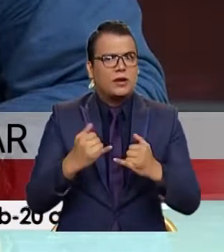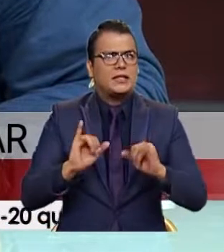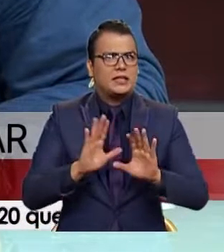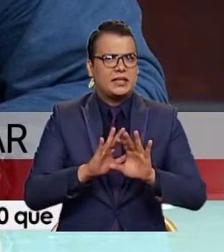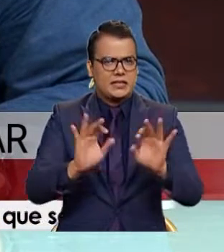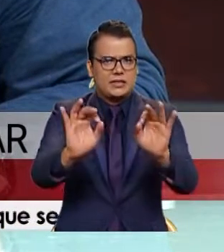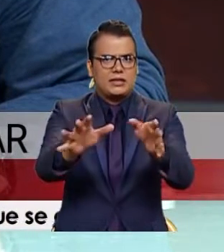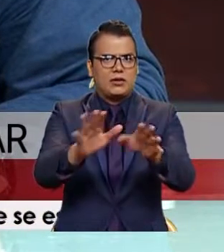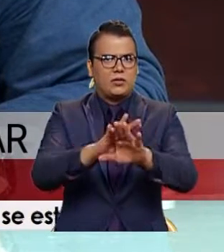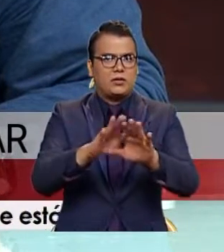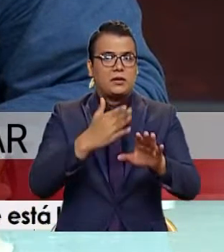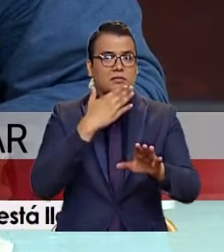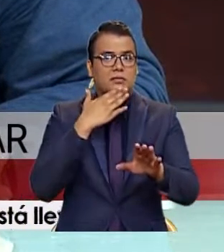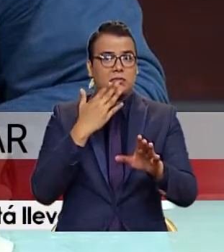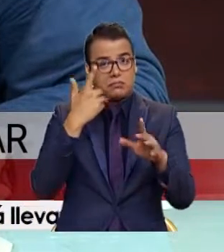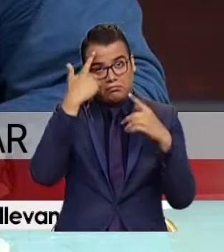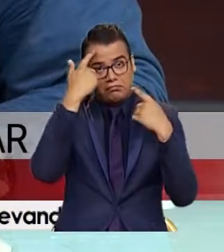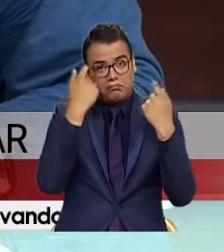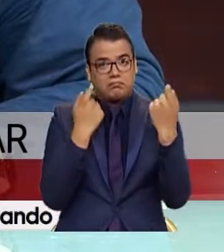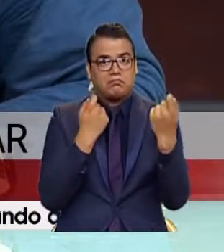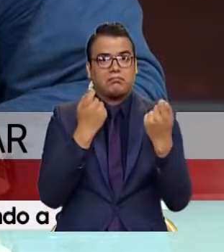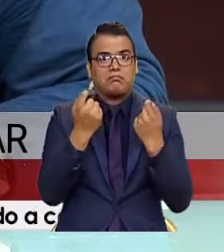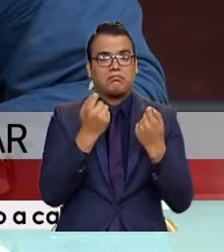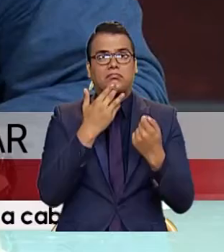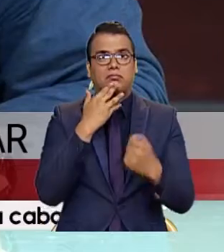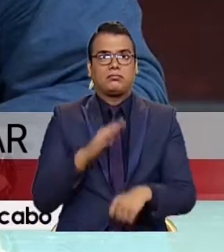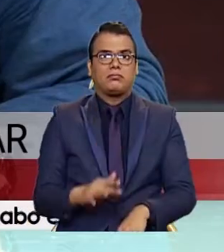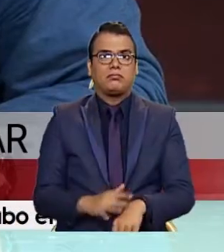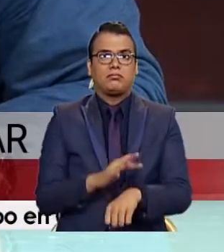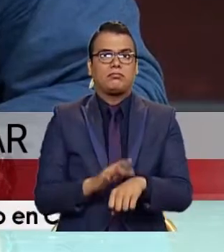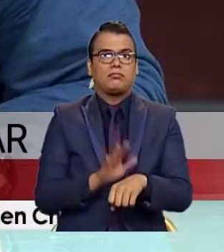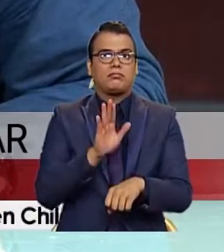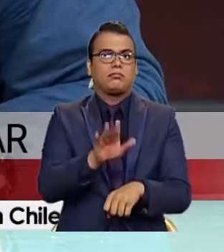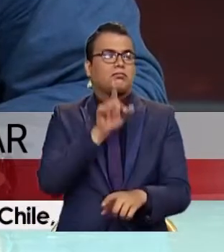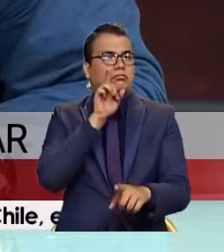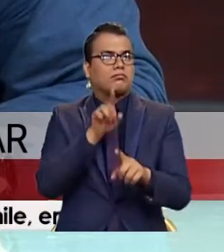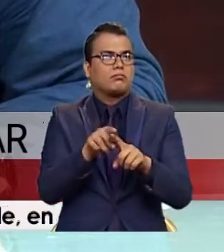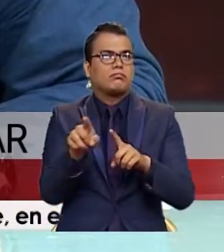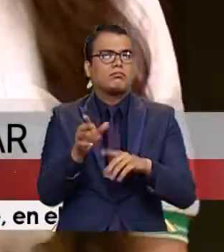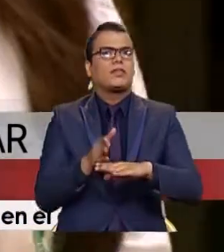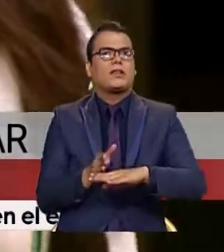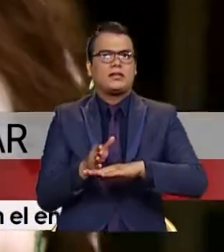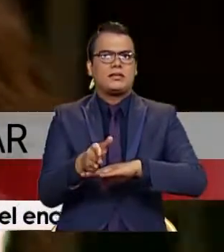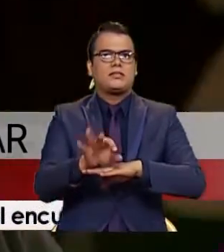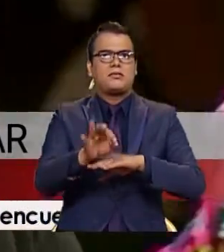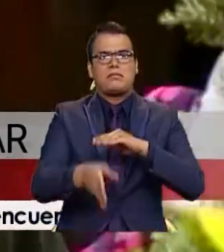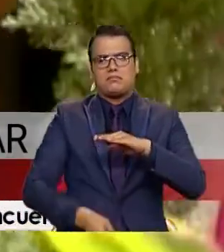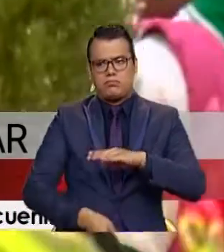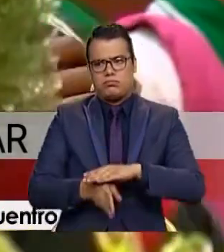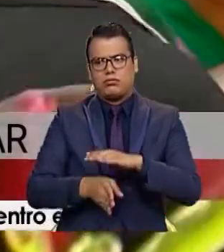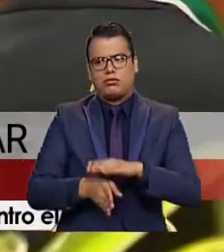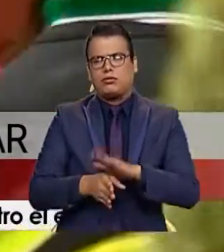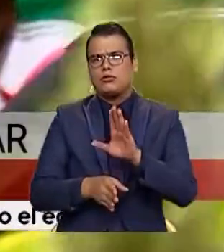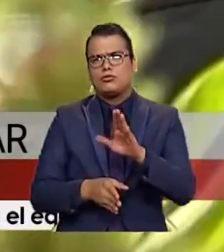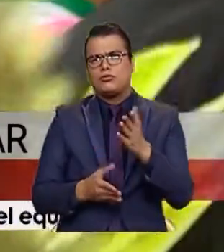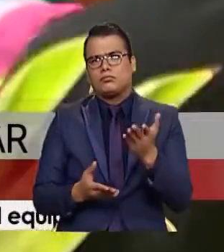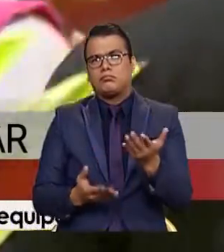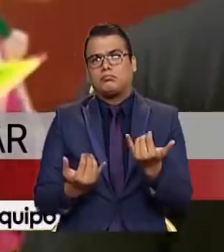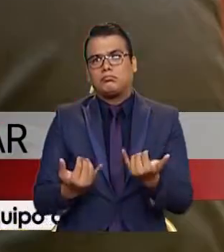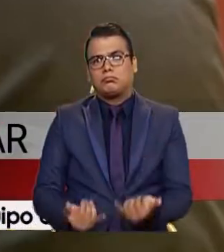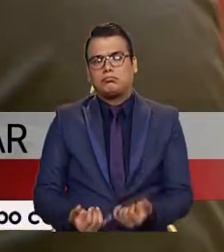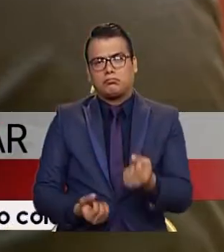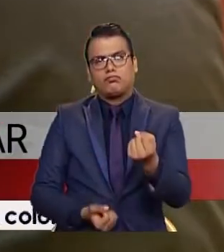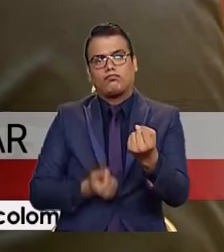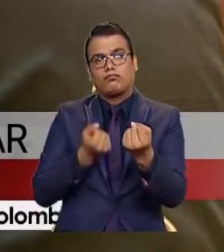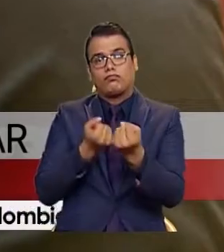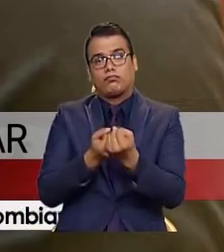garantizar como una estrategia como un estímulo para garantizar el acceso y la permanencia e incentivos